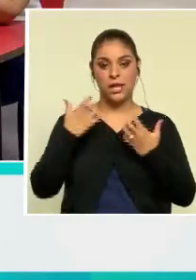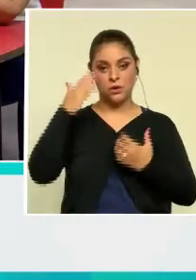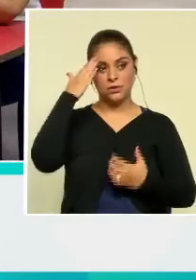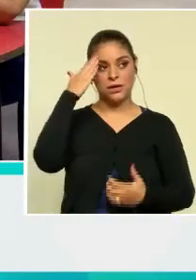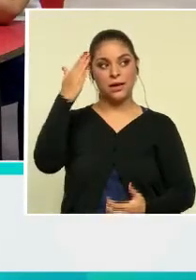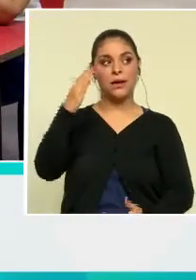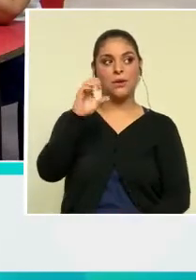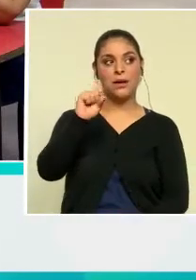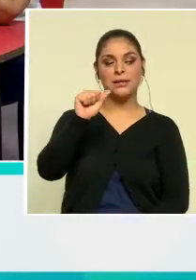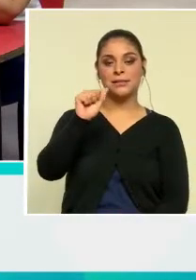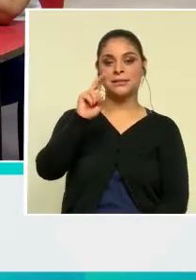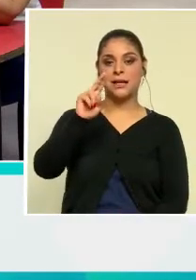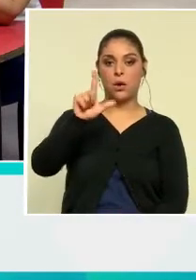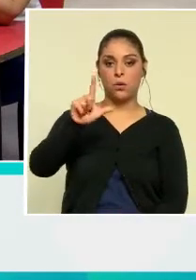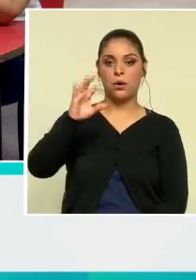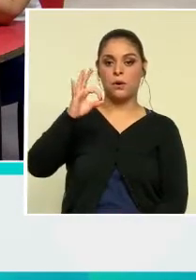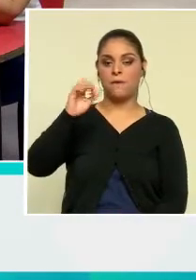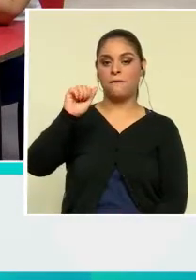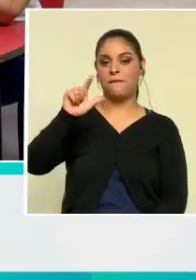saúl